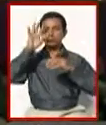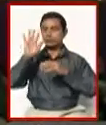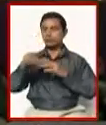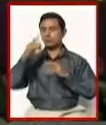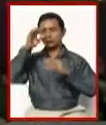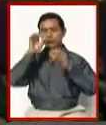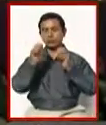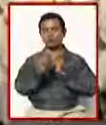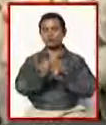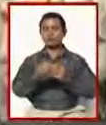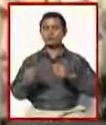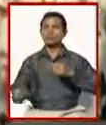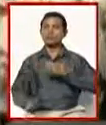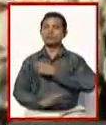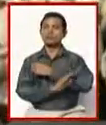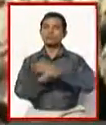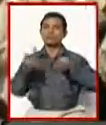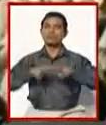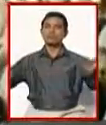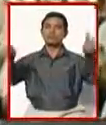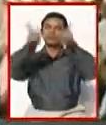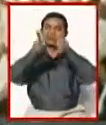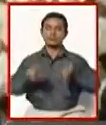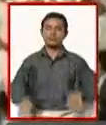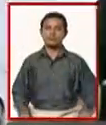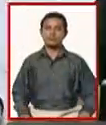de resguardar los valores